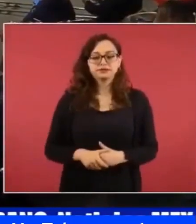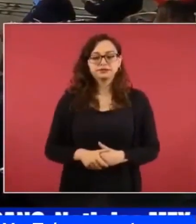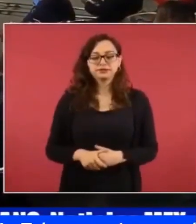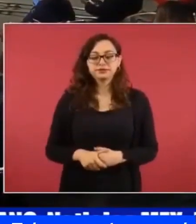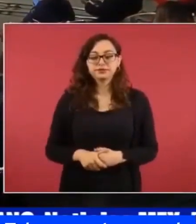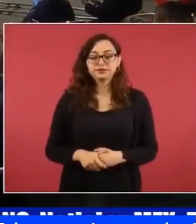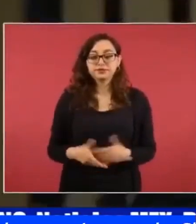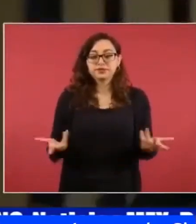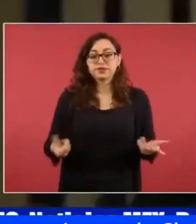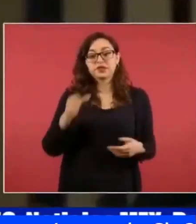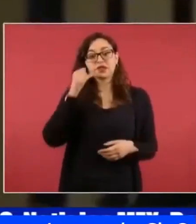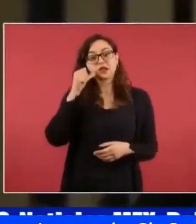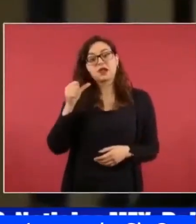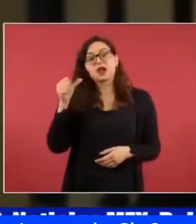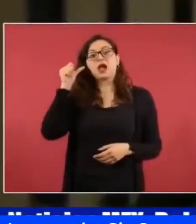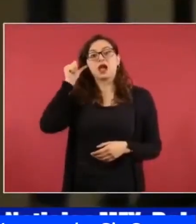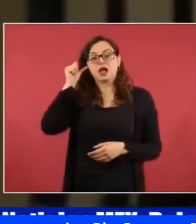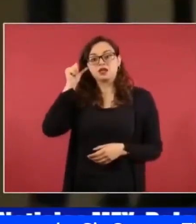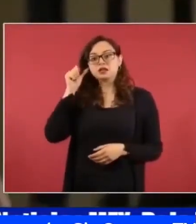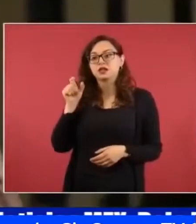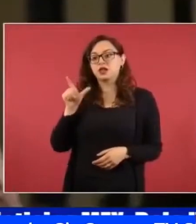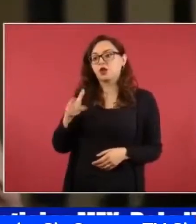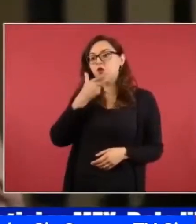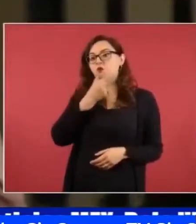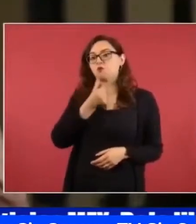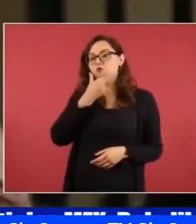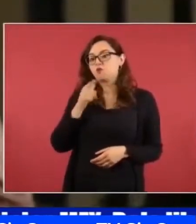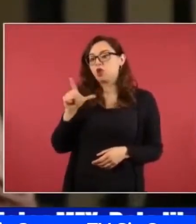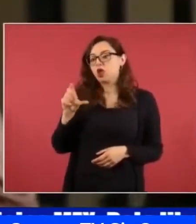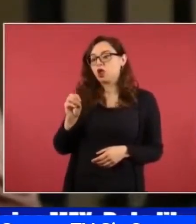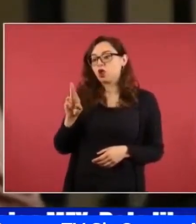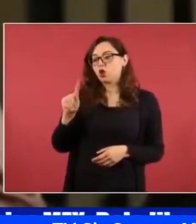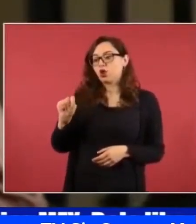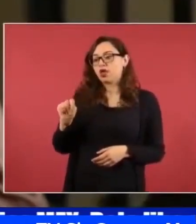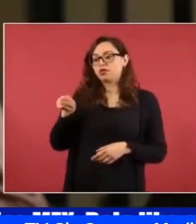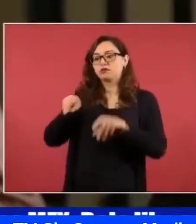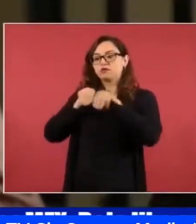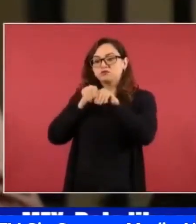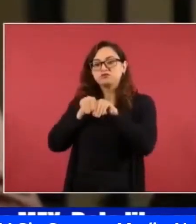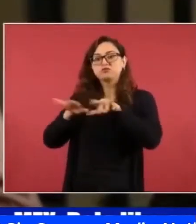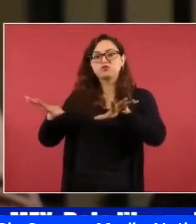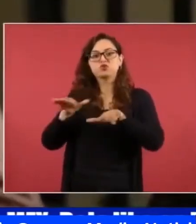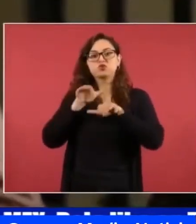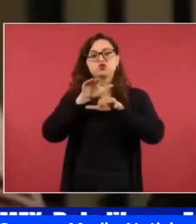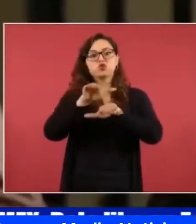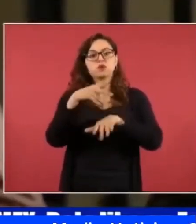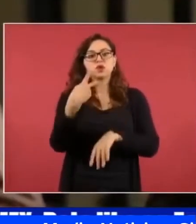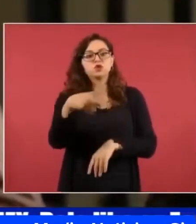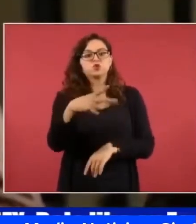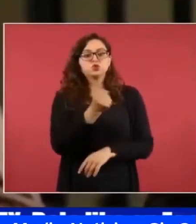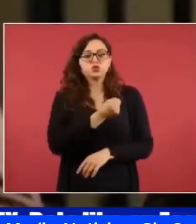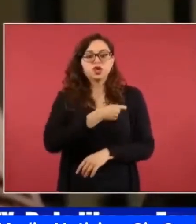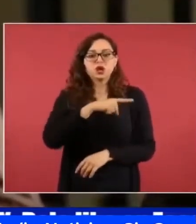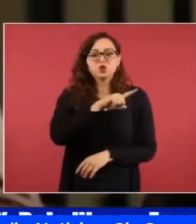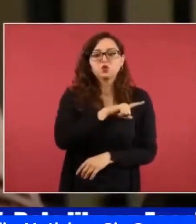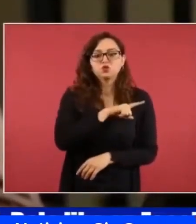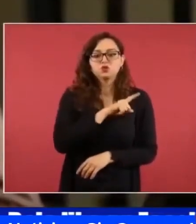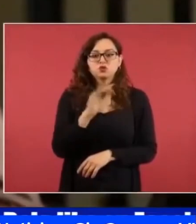Lo que se reveló ayer con Loret sobre su estado de salud, sobre la intervención